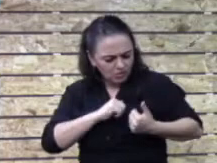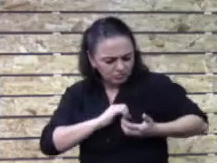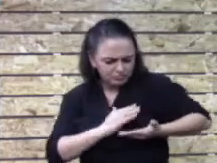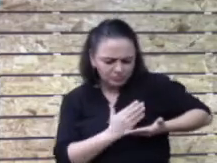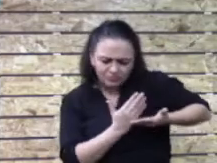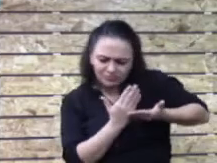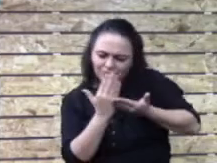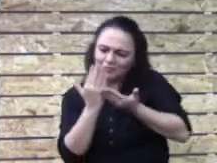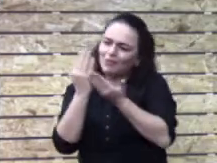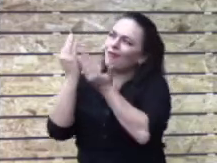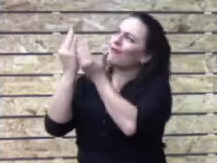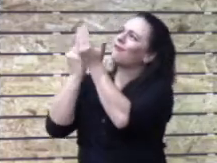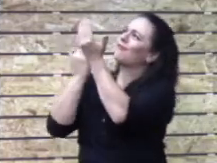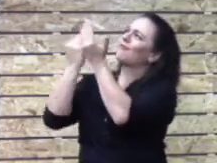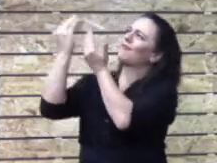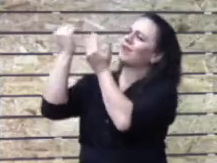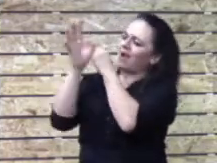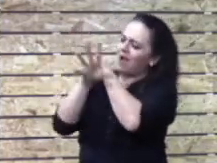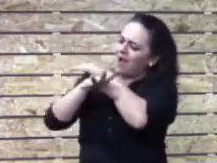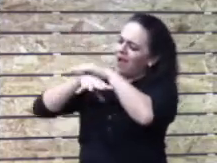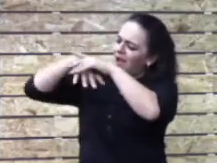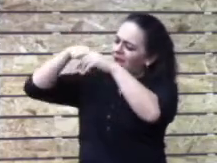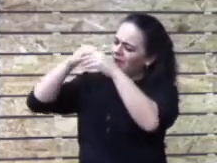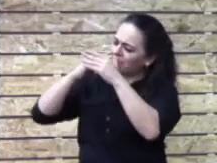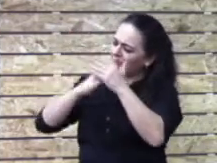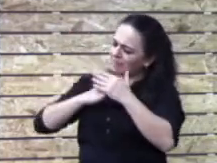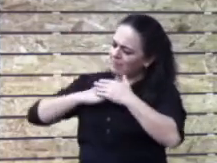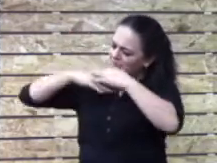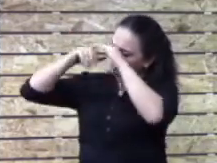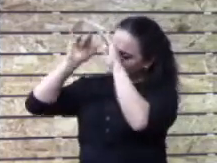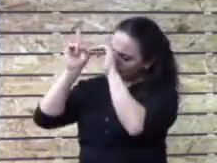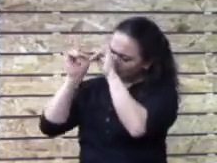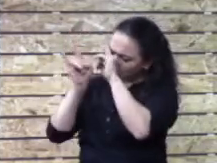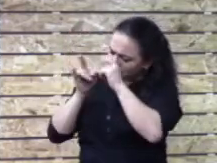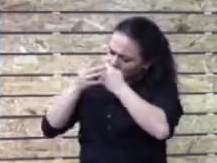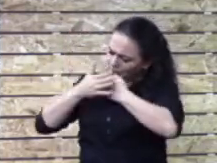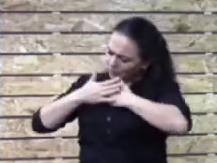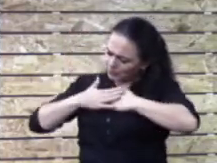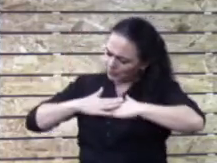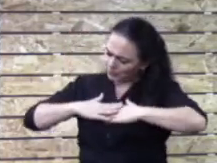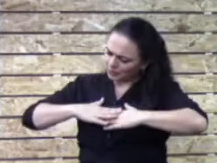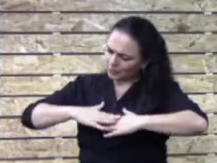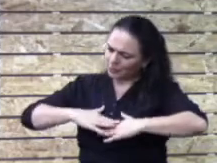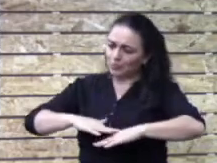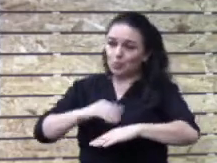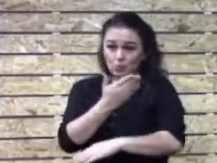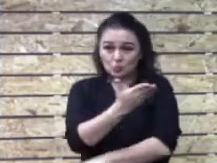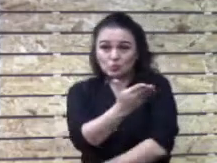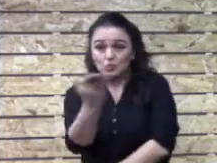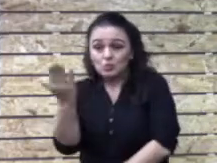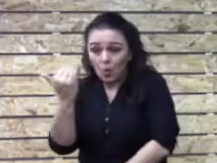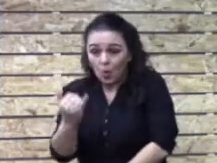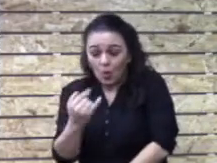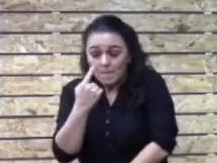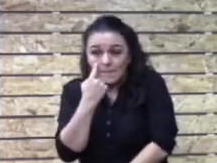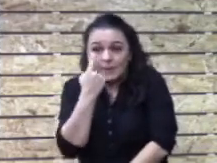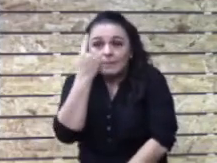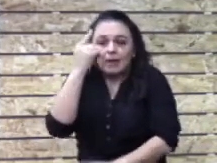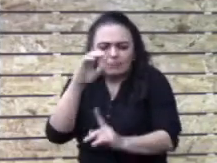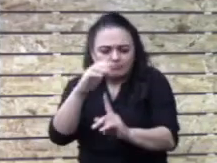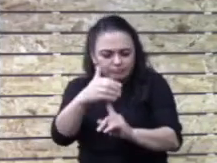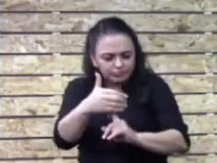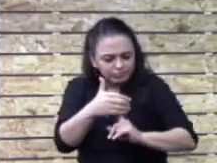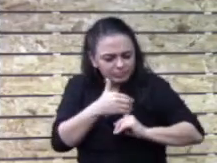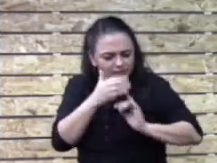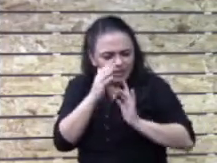alma. Hijo, hija de Dios, reposa en Él. Y tú que hoy estás viniendo al reino de Dios, reposa y